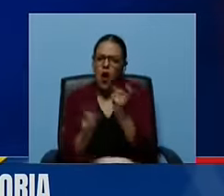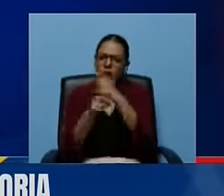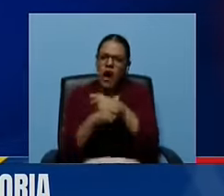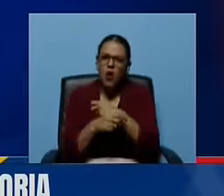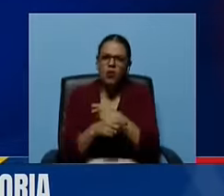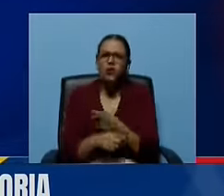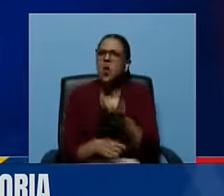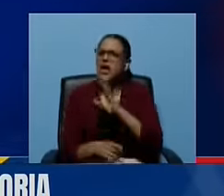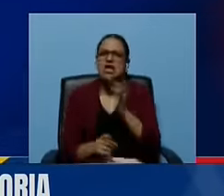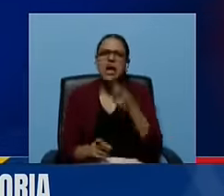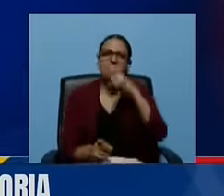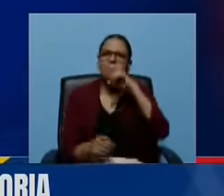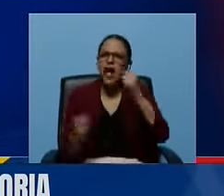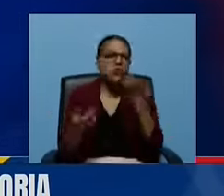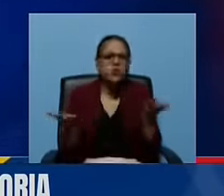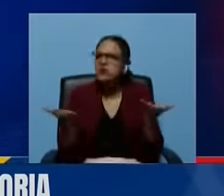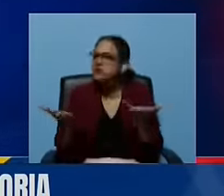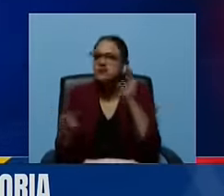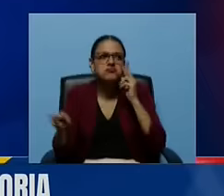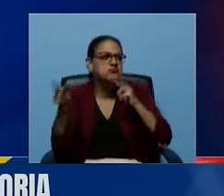Maduro no aparece?